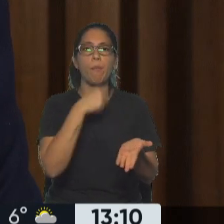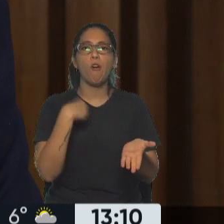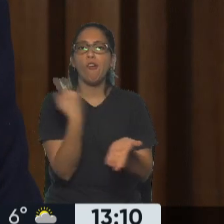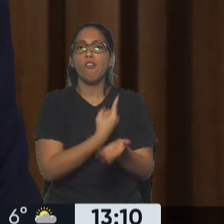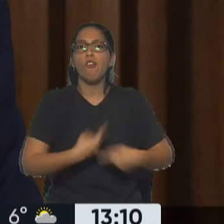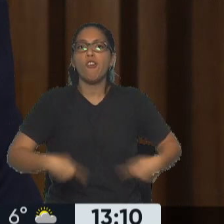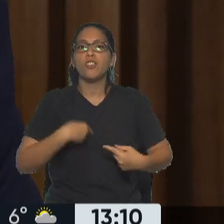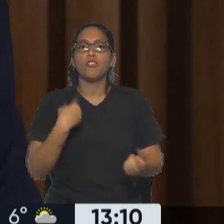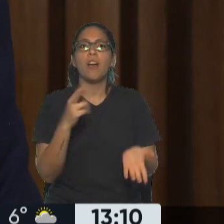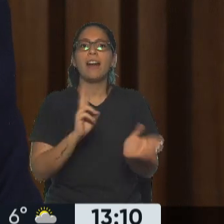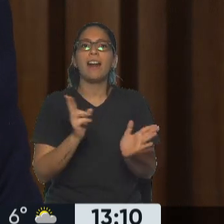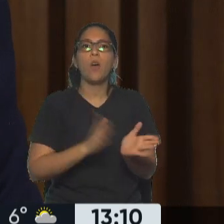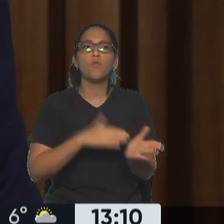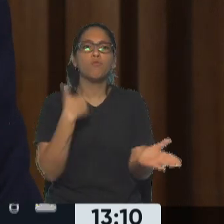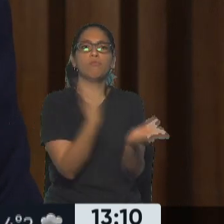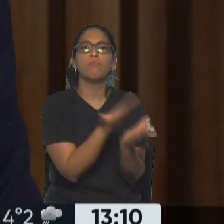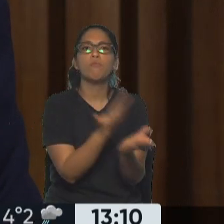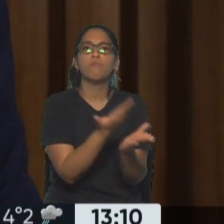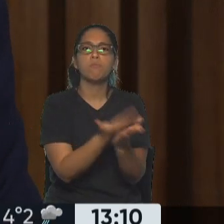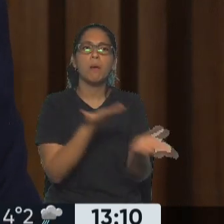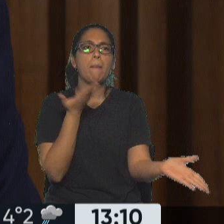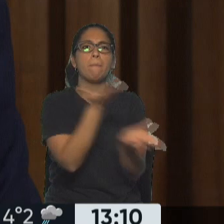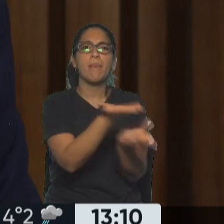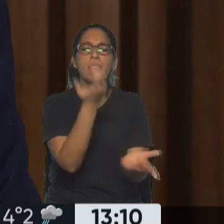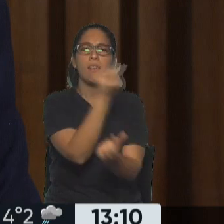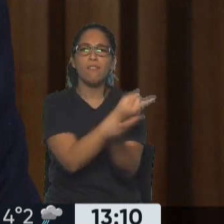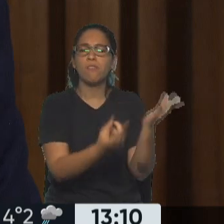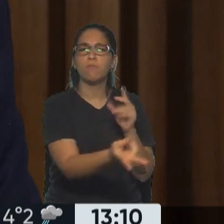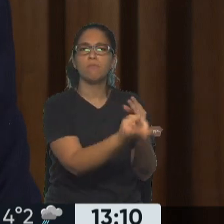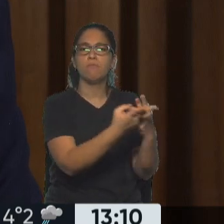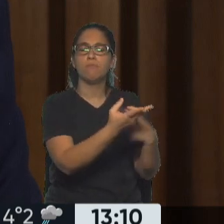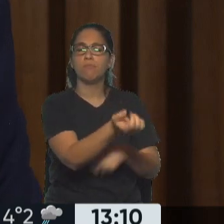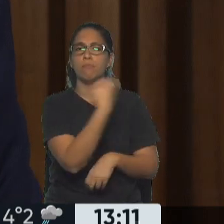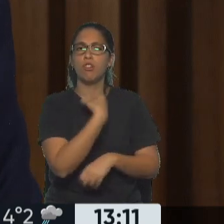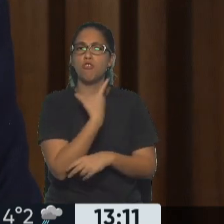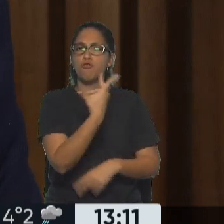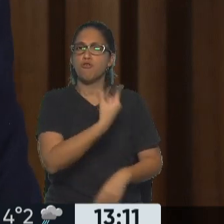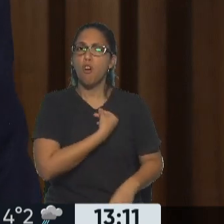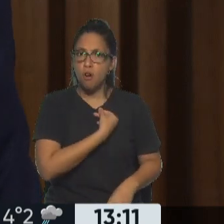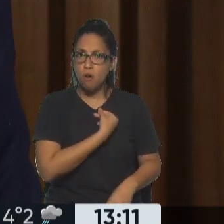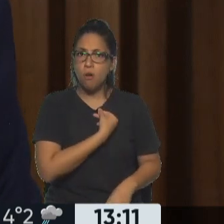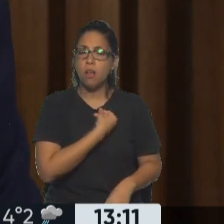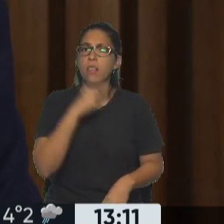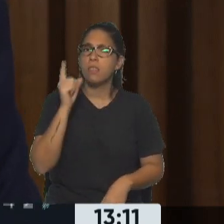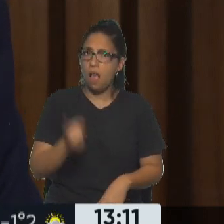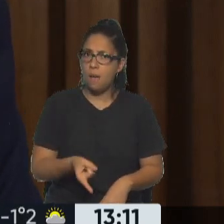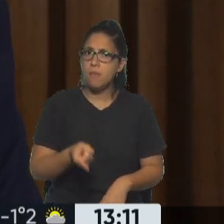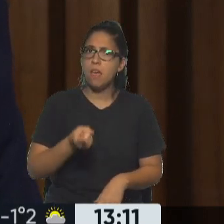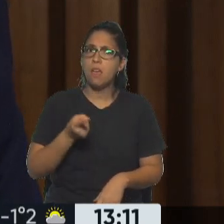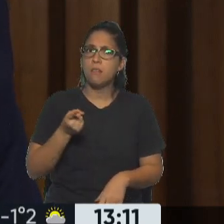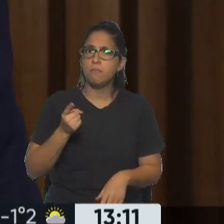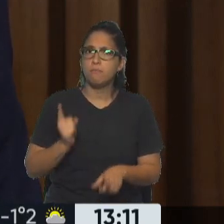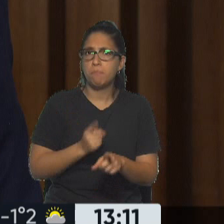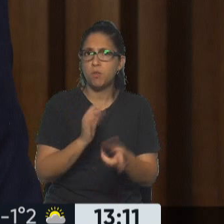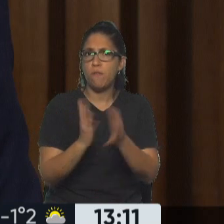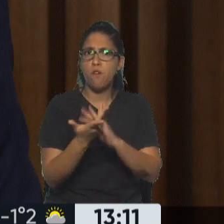los recursos judiciales y administrativos que he presentado, sino que he sufrido un montón de persecución más desde el